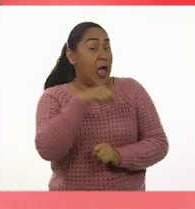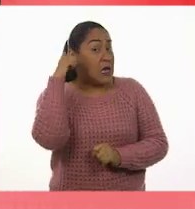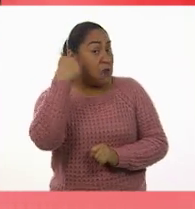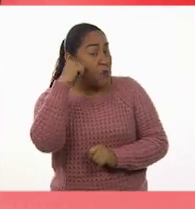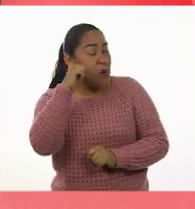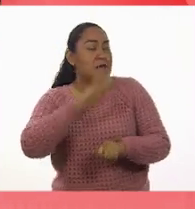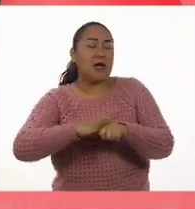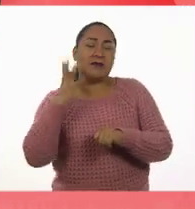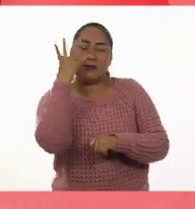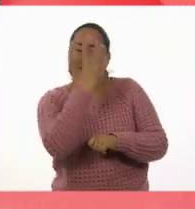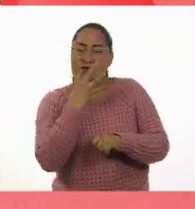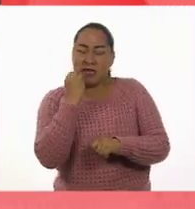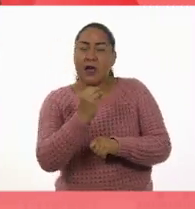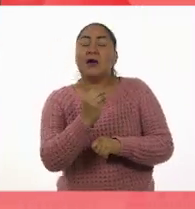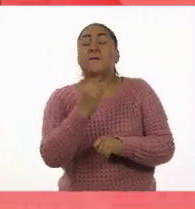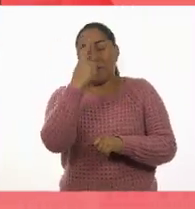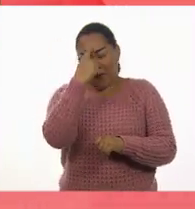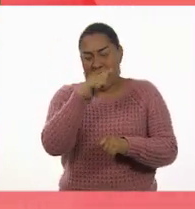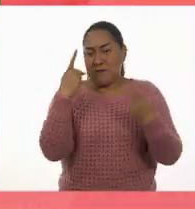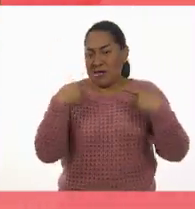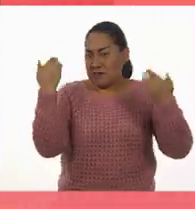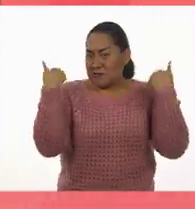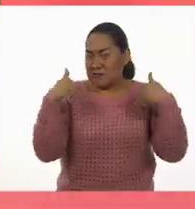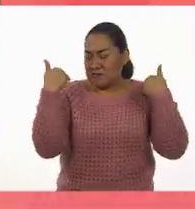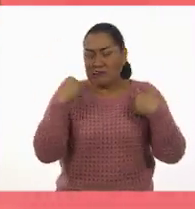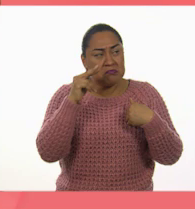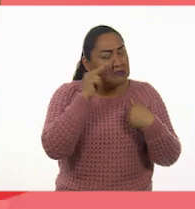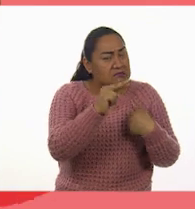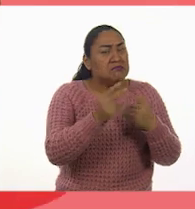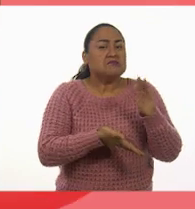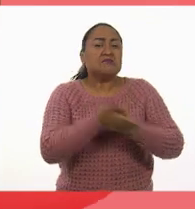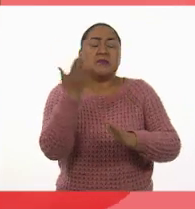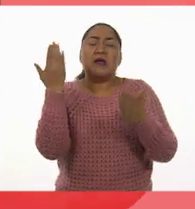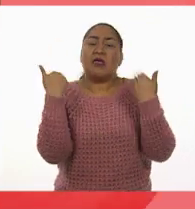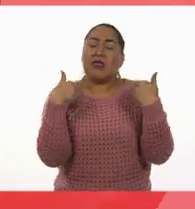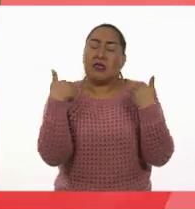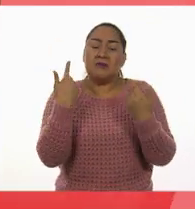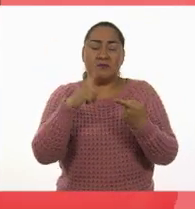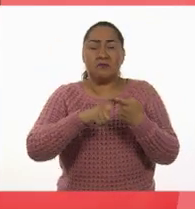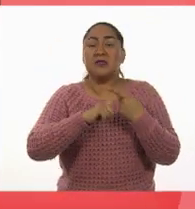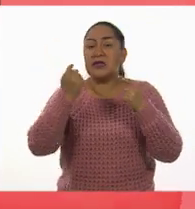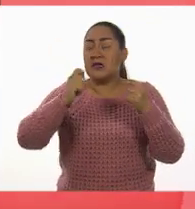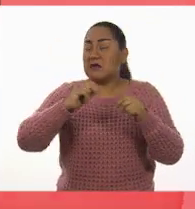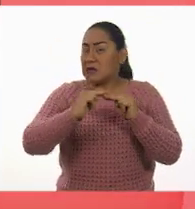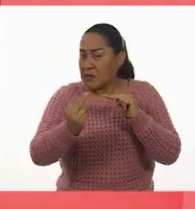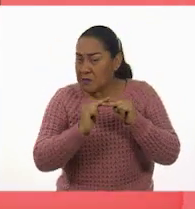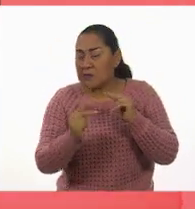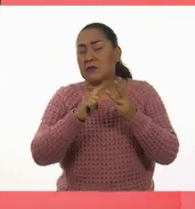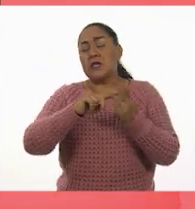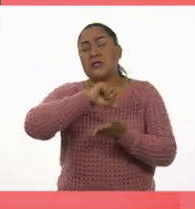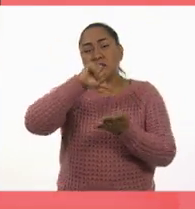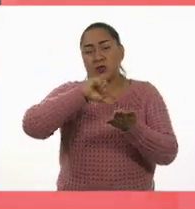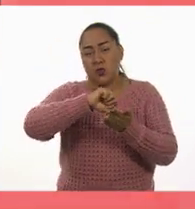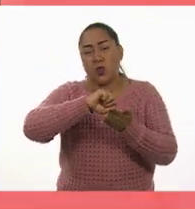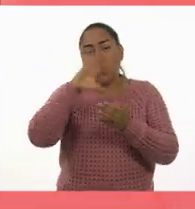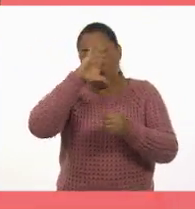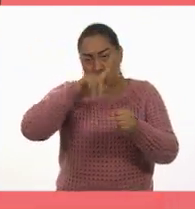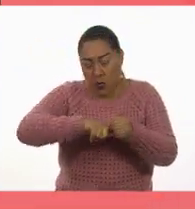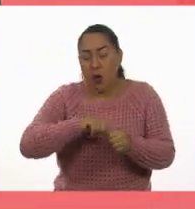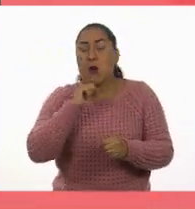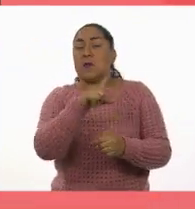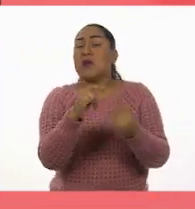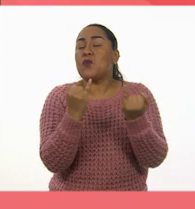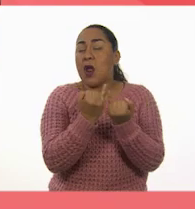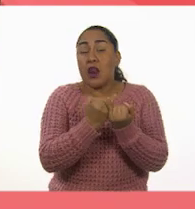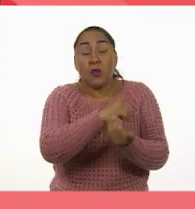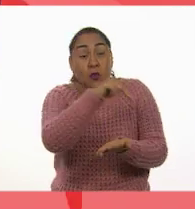del Pacífico, ofrece a sus visitantes alternativas de diversión que van desde playas o centros culturales e incluso